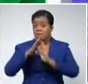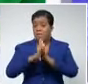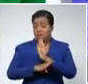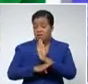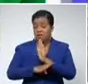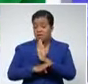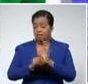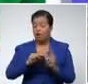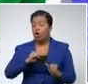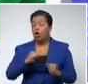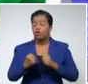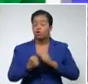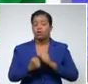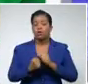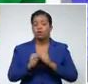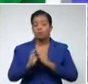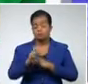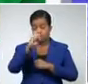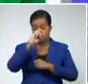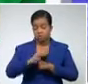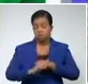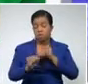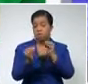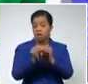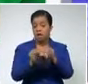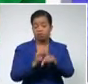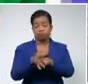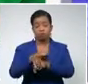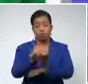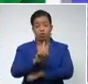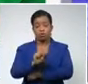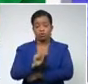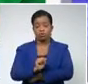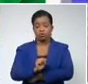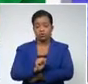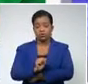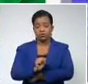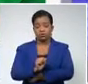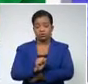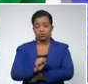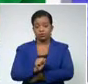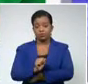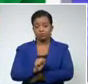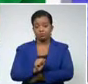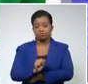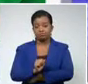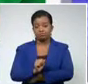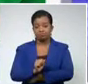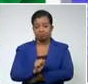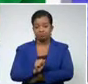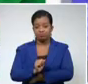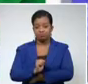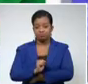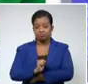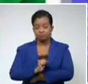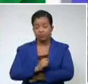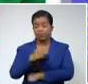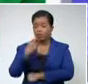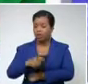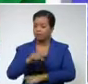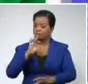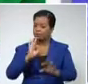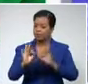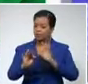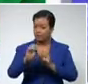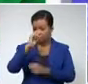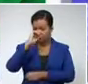que adquieran la enfermedad. Hay incluso razones para que estén menos expuestos.